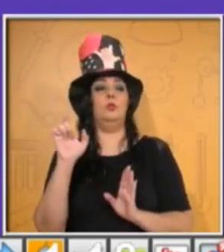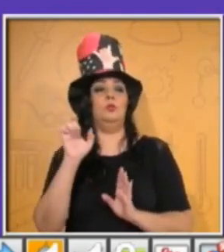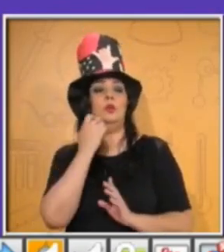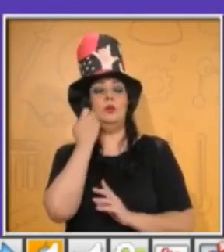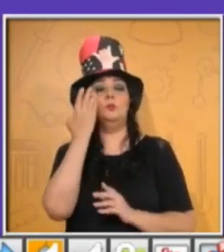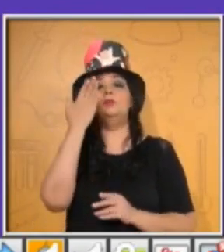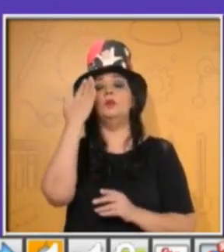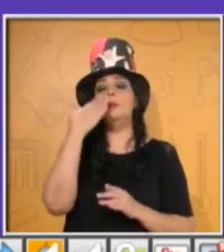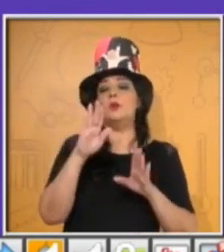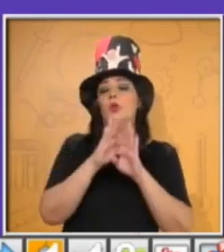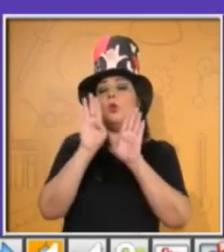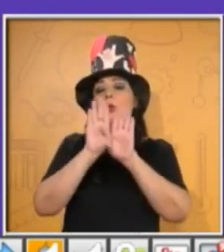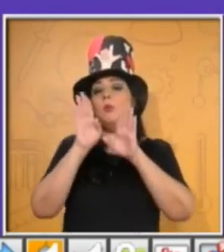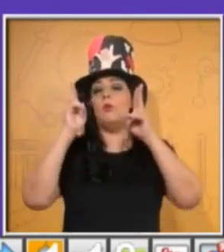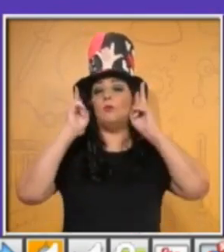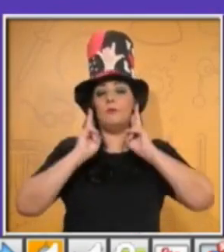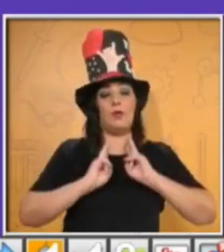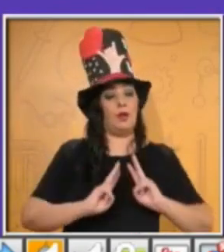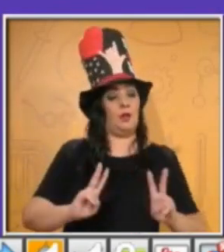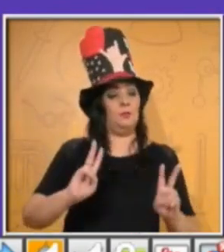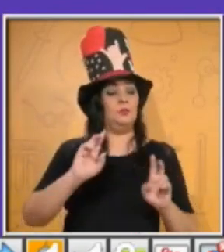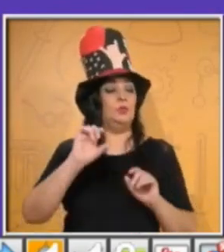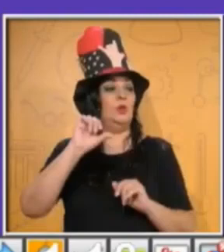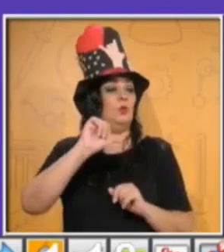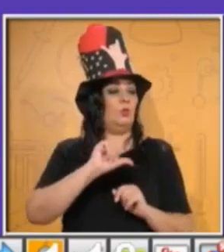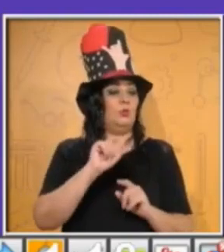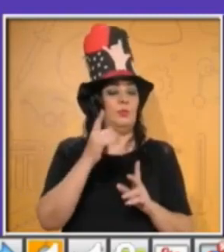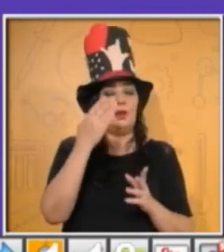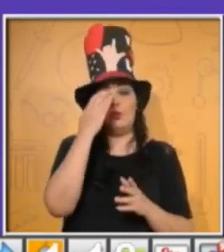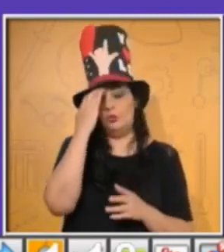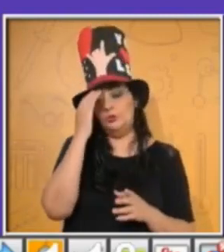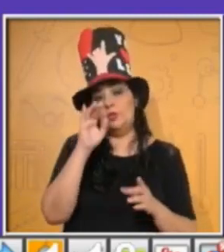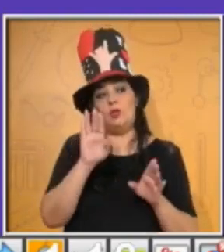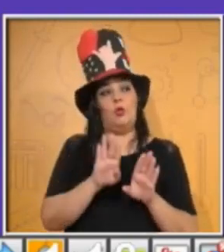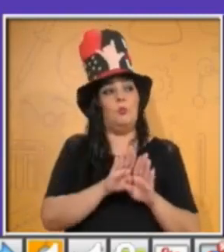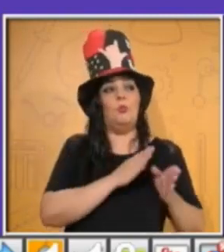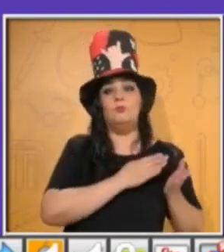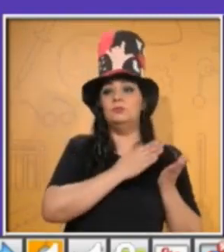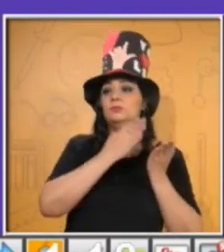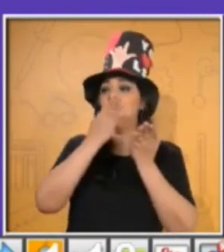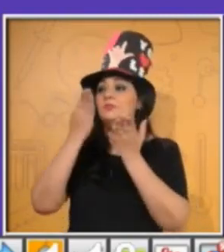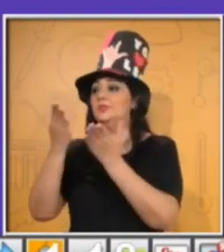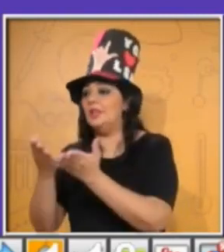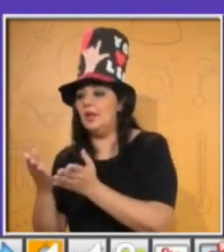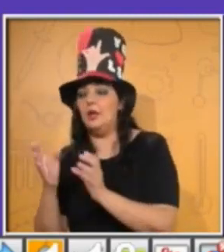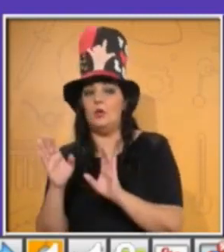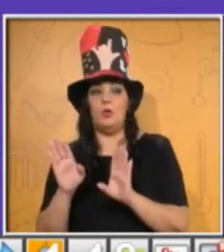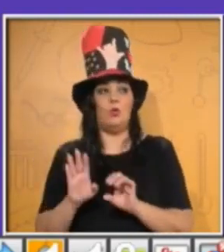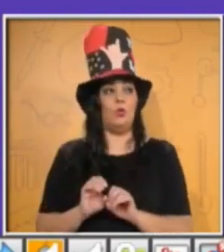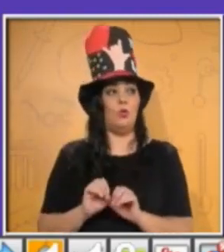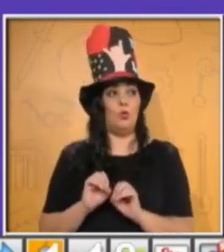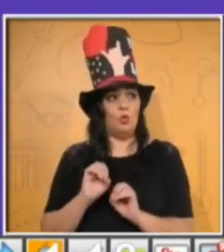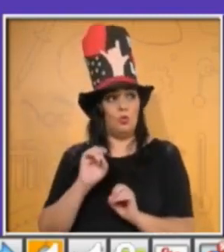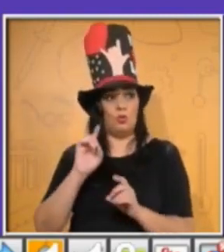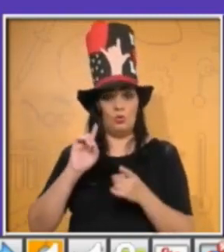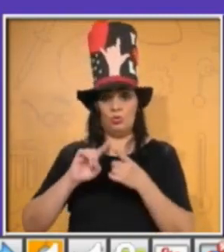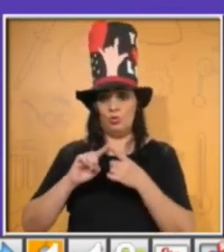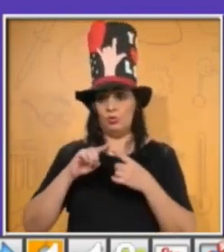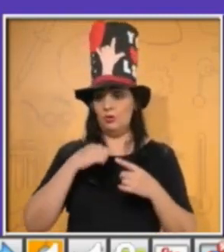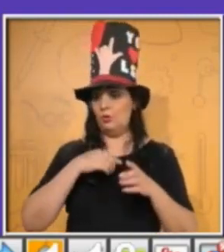un lado a otro, es decir, conocer la trayectoria, hacia dónde estamos viajando o incluso en dónde nos